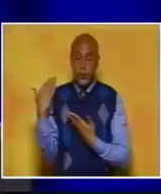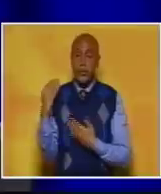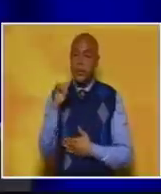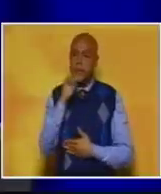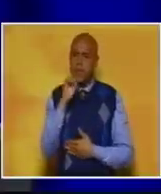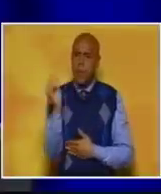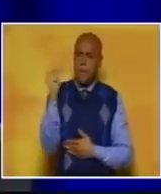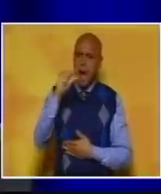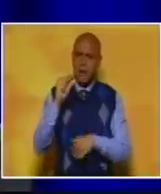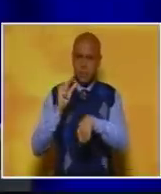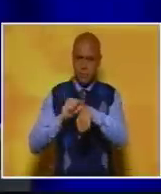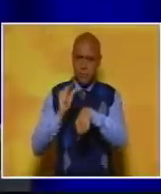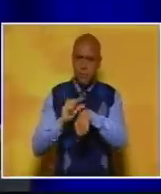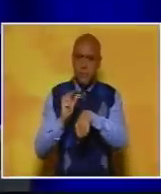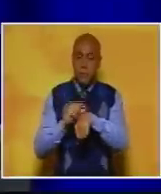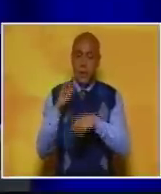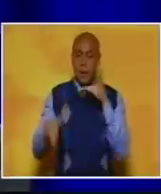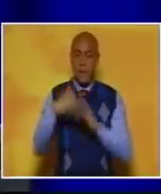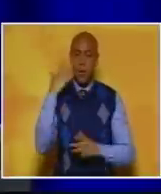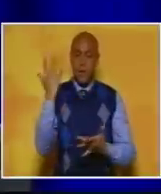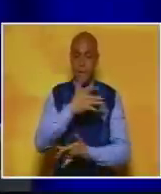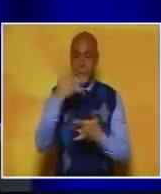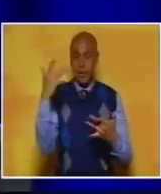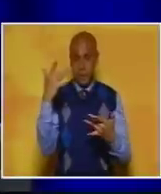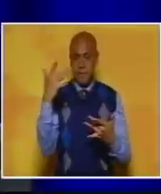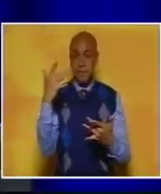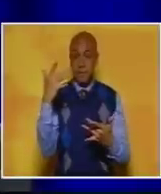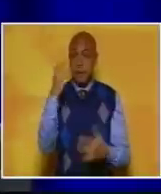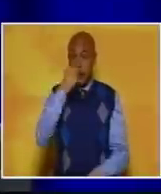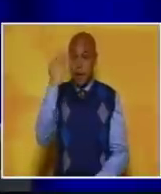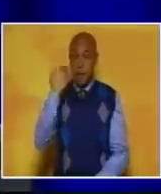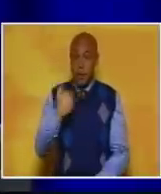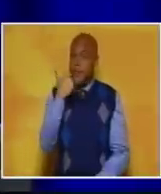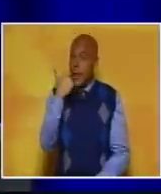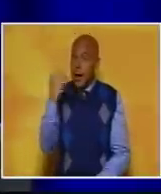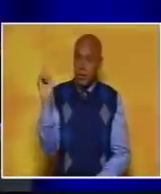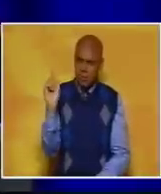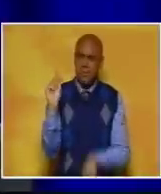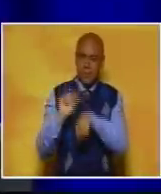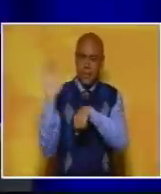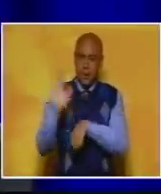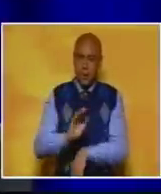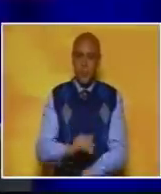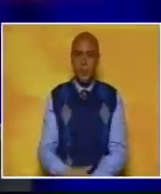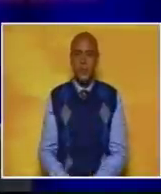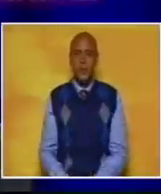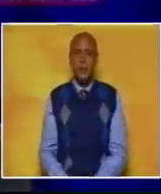detalles en tan solo minutos en Estrenos y Estrellas. Ya está Nieves por ahí, ya venimos.